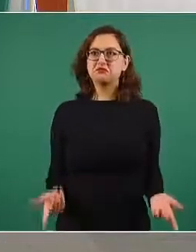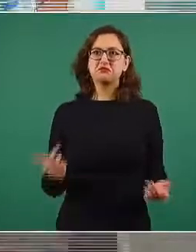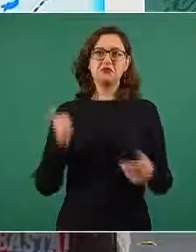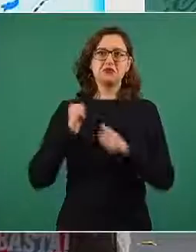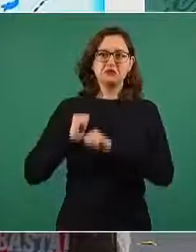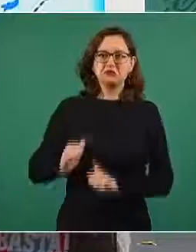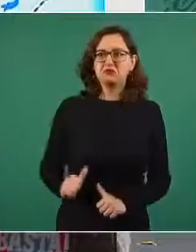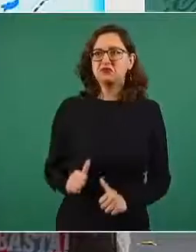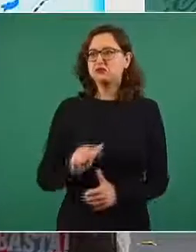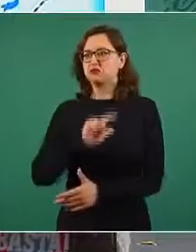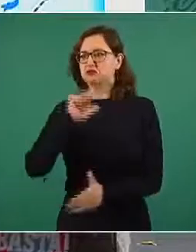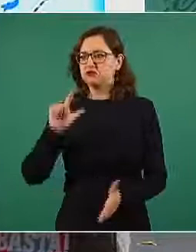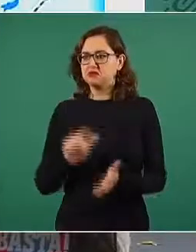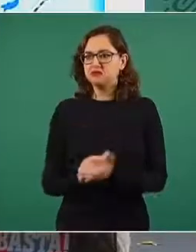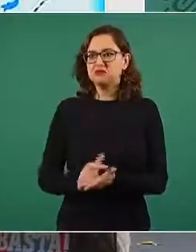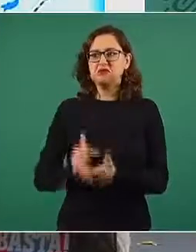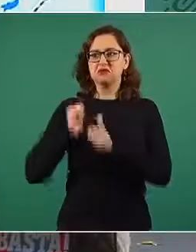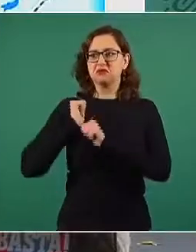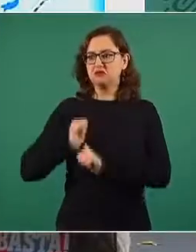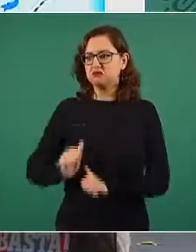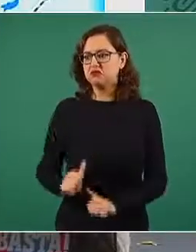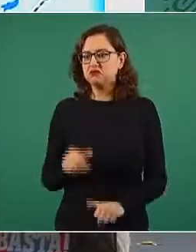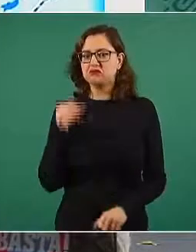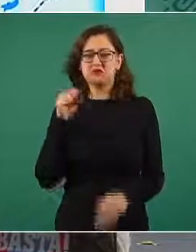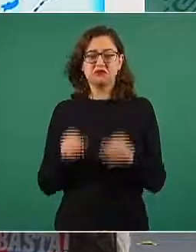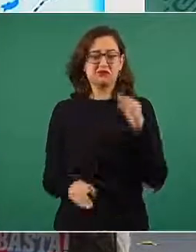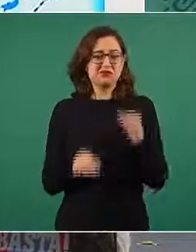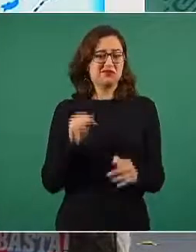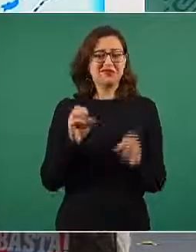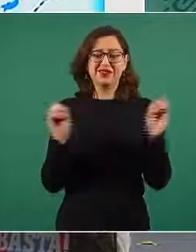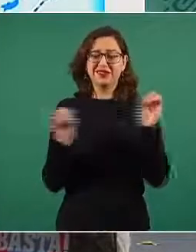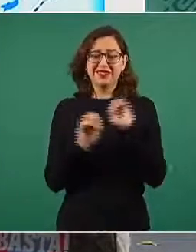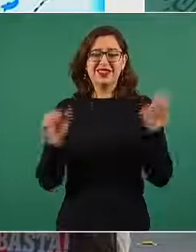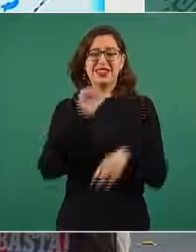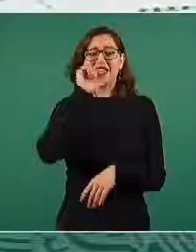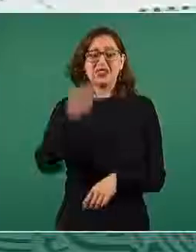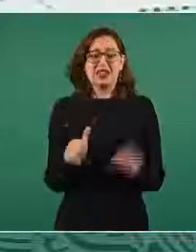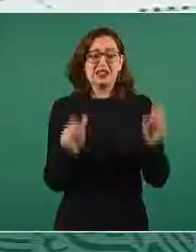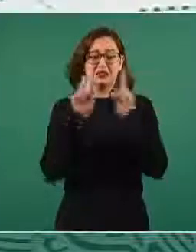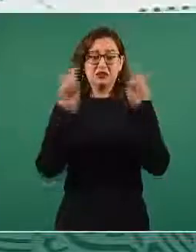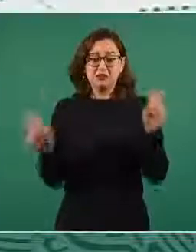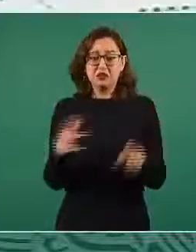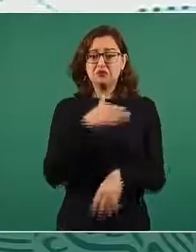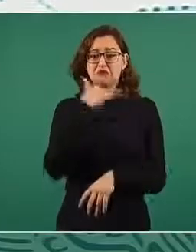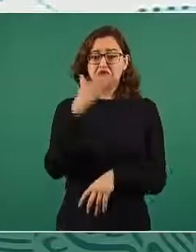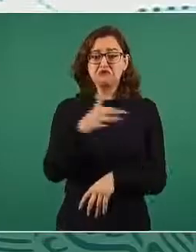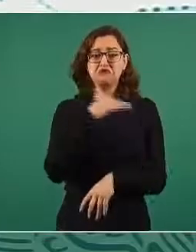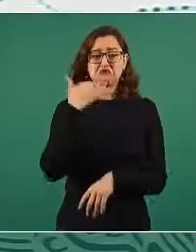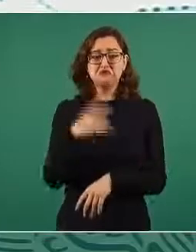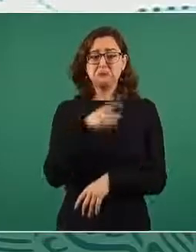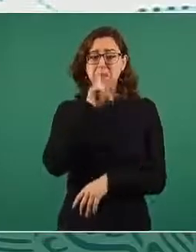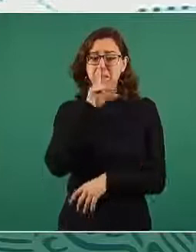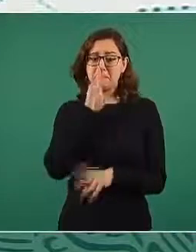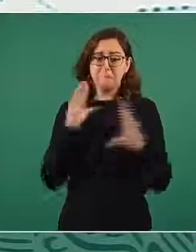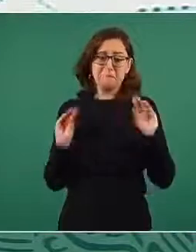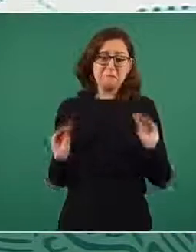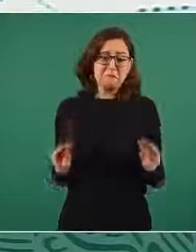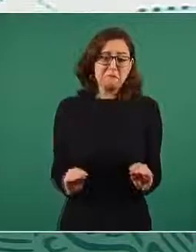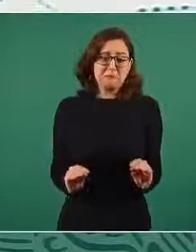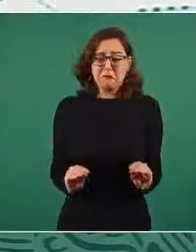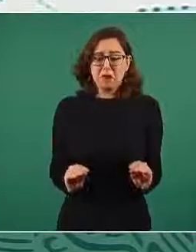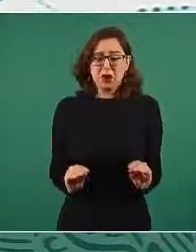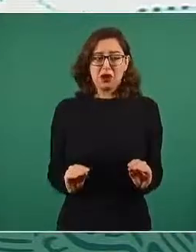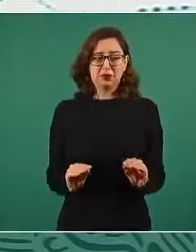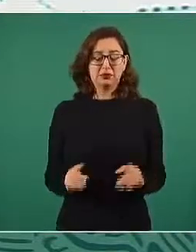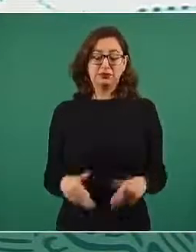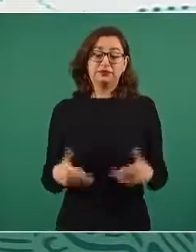poder judicial, el tema de corrupción. No existía la corrupción. Bueno, tan es